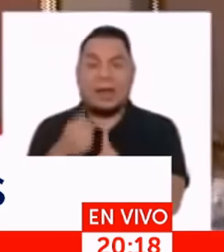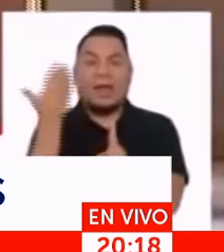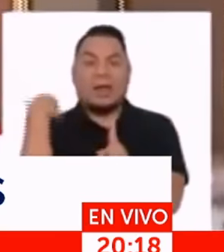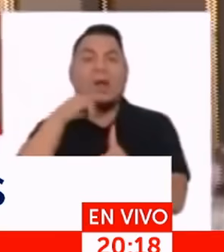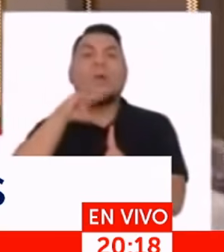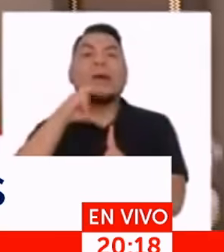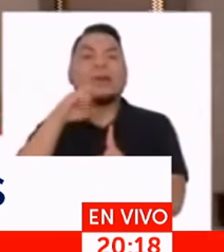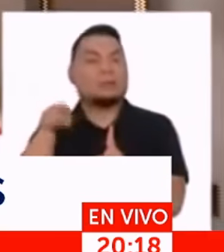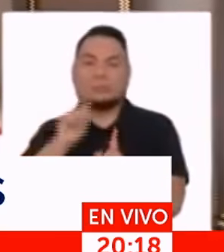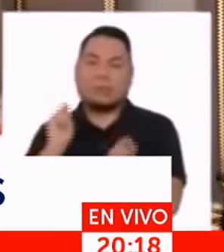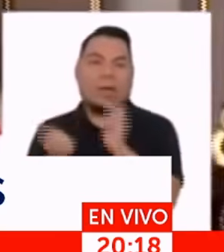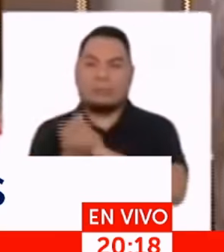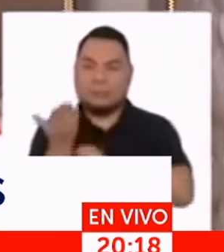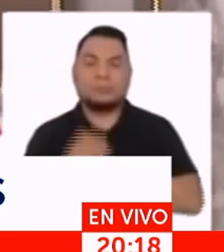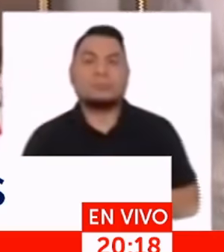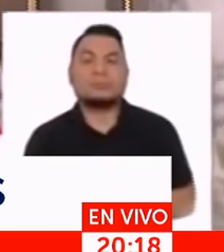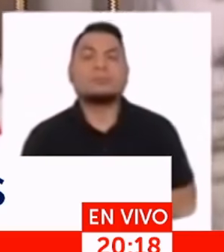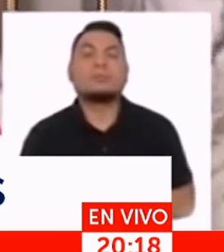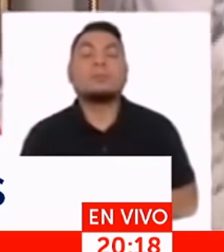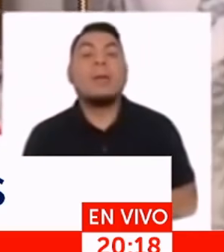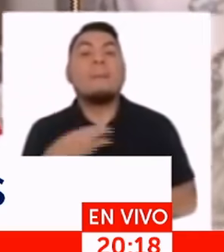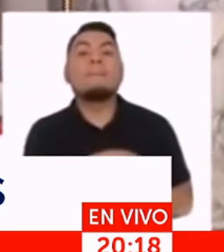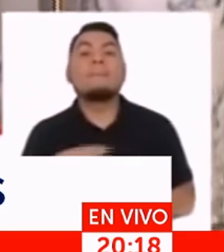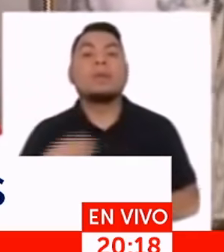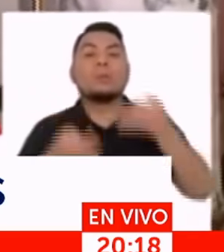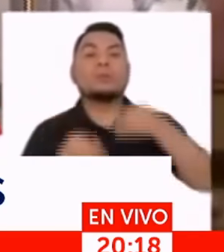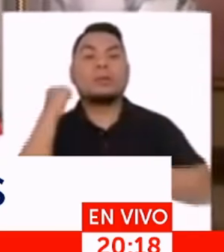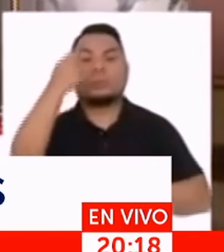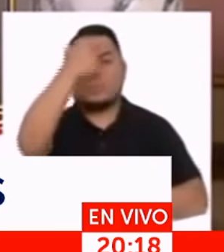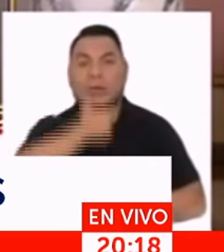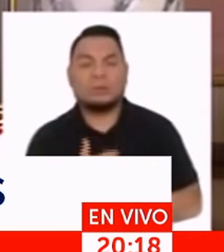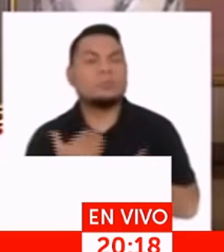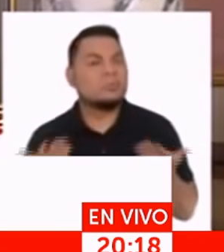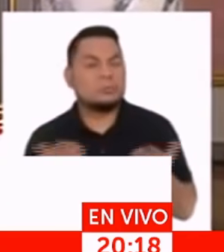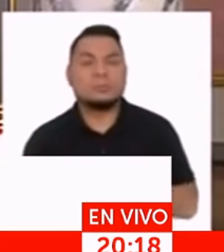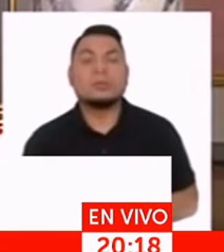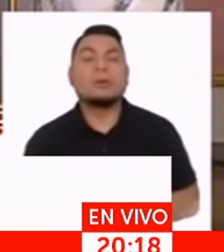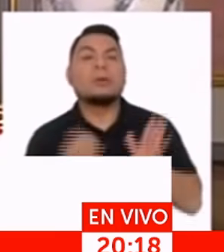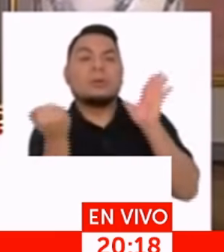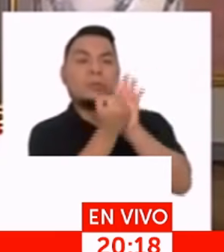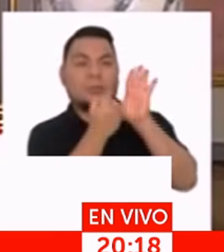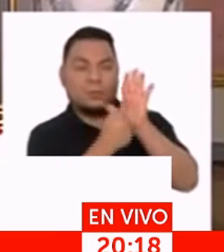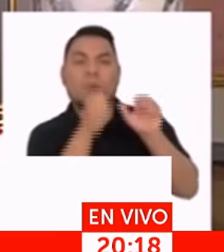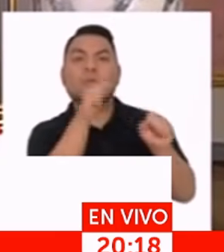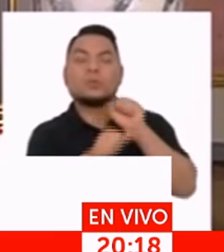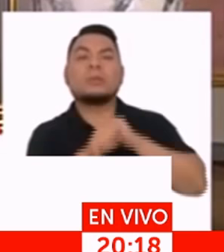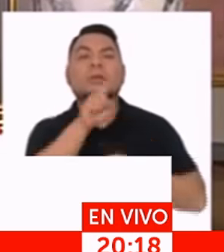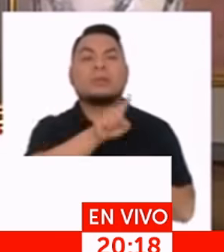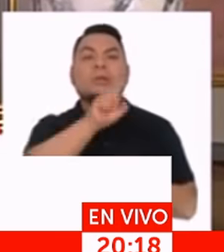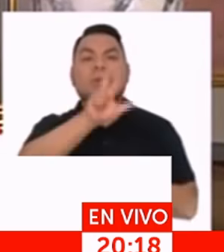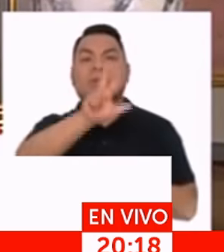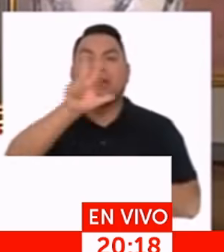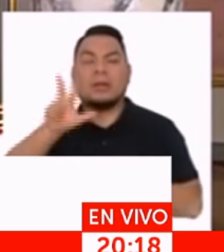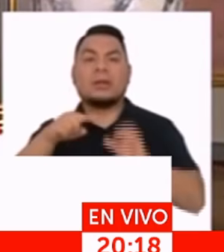Luis Roberto Barranzuela asume la cartera del Interior en reemplazo de Juan Carrasco Millones. Información en desarrollo para